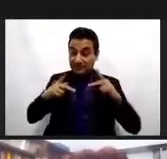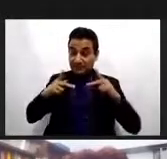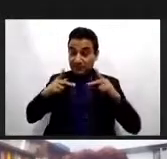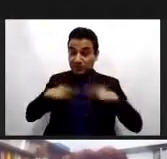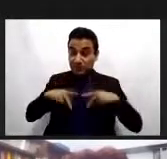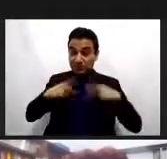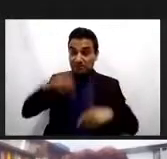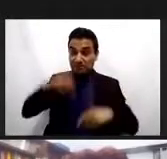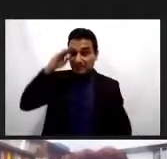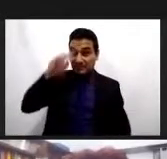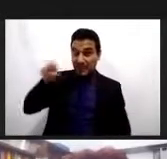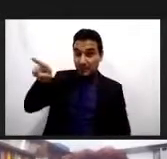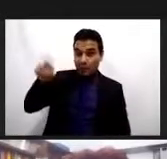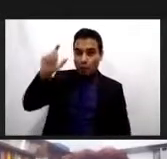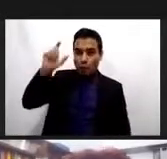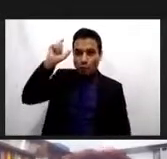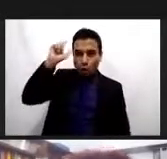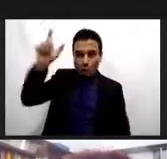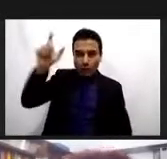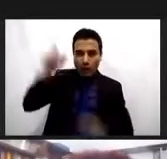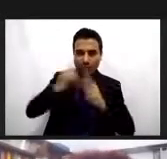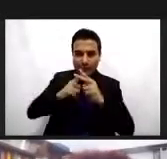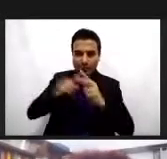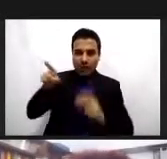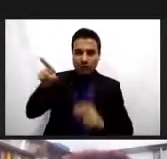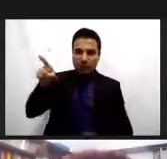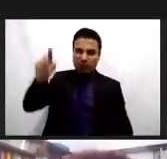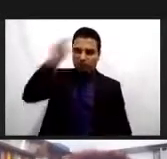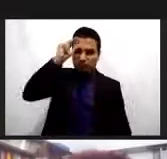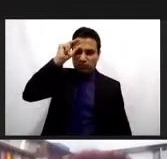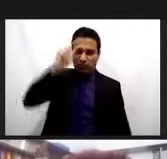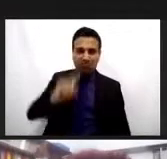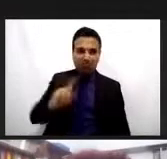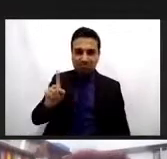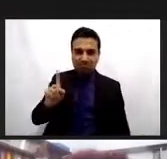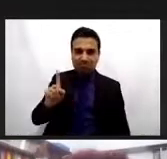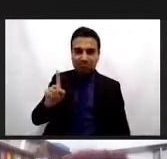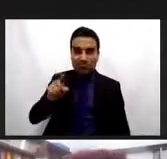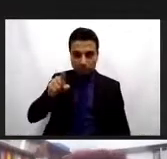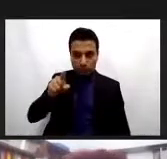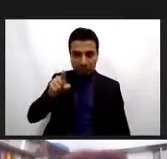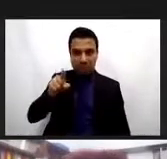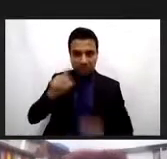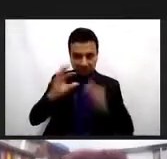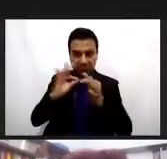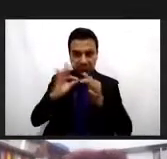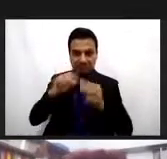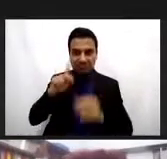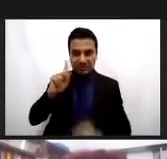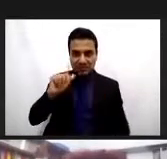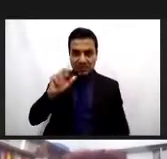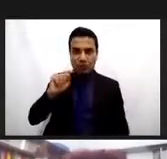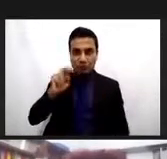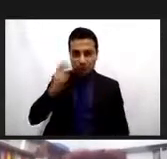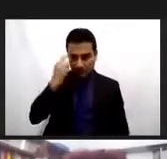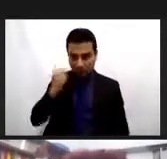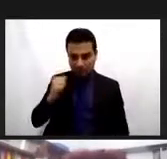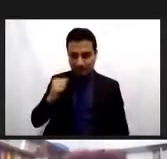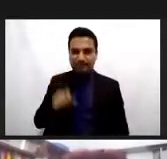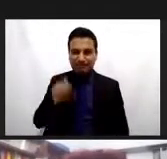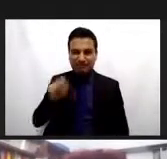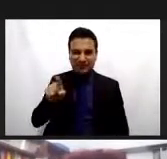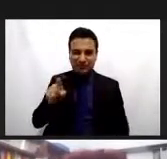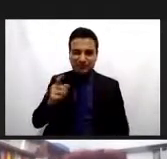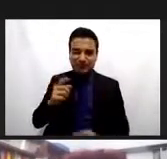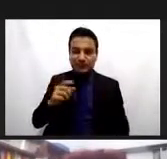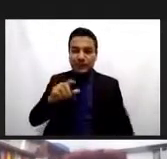lo que se asocia a lo lógico-matemático. Qué alegría que lo plantee un referente como el maestro Cartoon. Y un poco en el mismo sentido, Luz